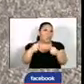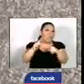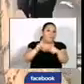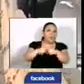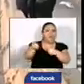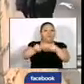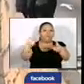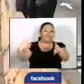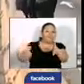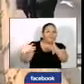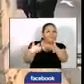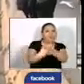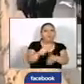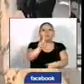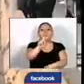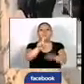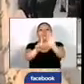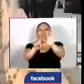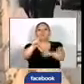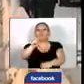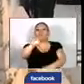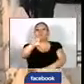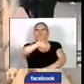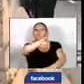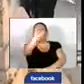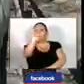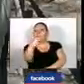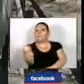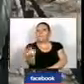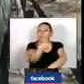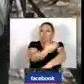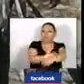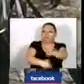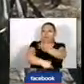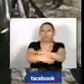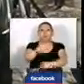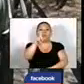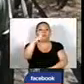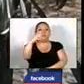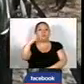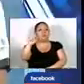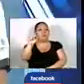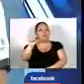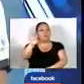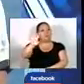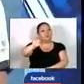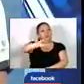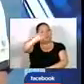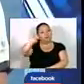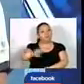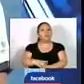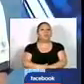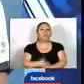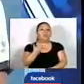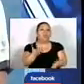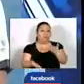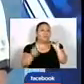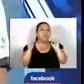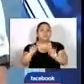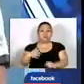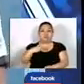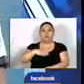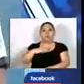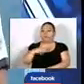en un 16.5% y los lesionados en un 10.4%. La persona puede tener licencia,